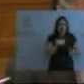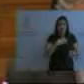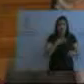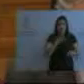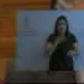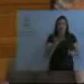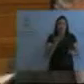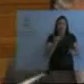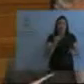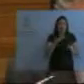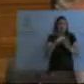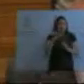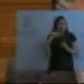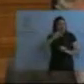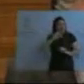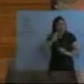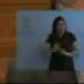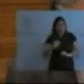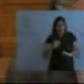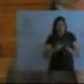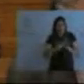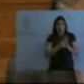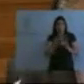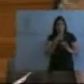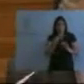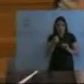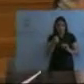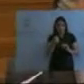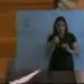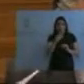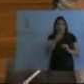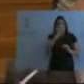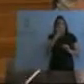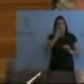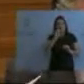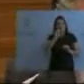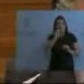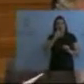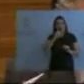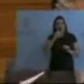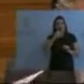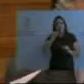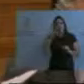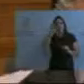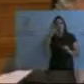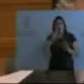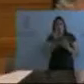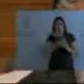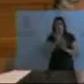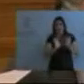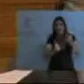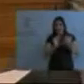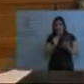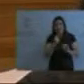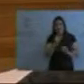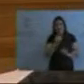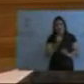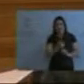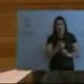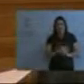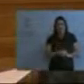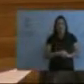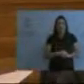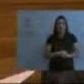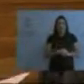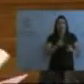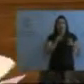imponibles análogos, tal como define el artículo 100.5 de la propia Ley de Tasas, cuando habla del aprovechamiento